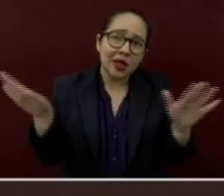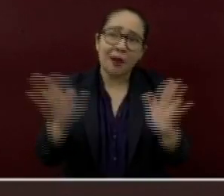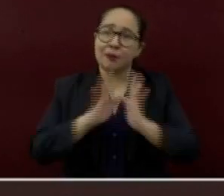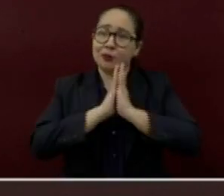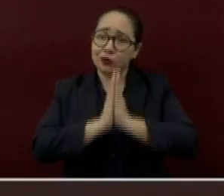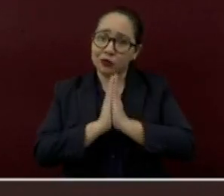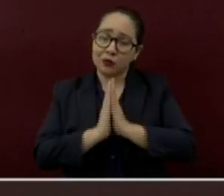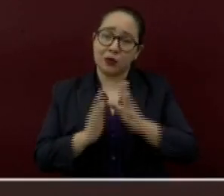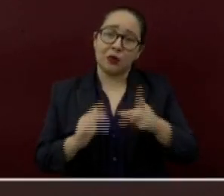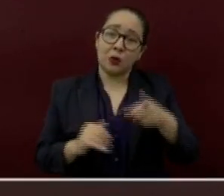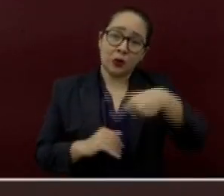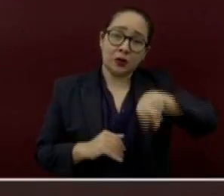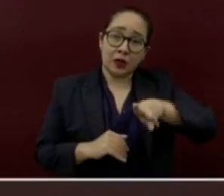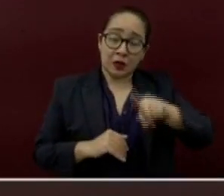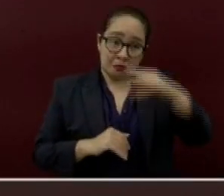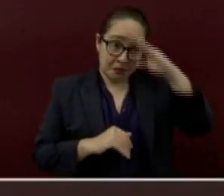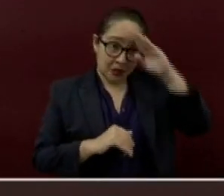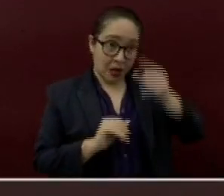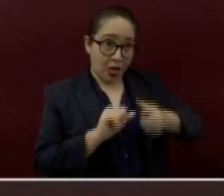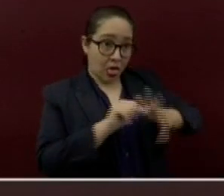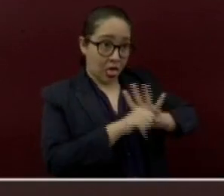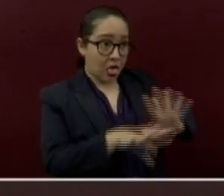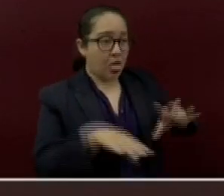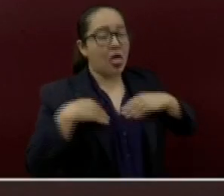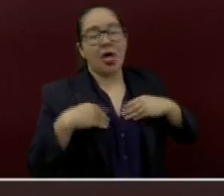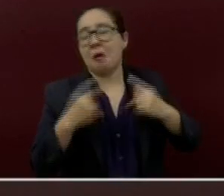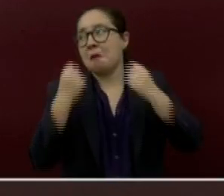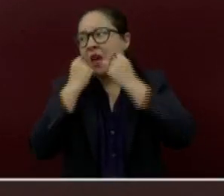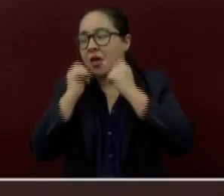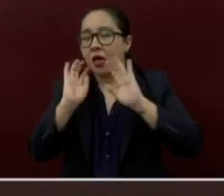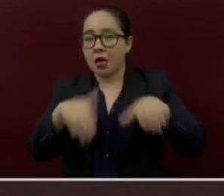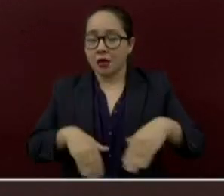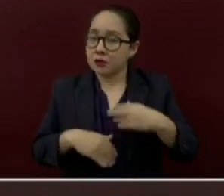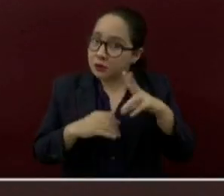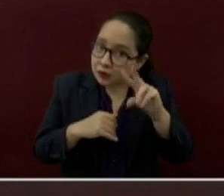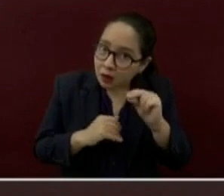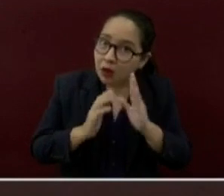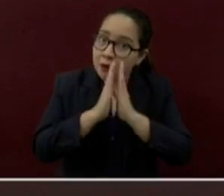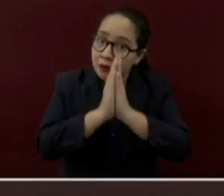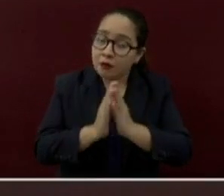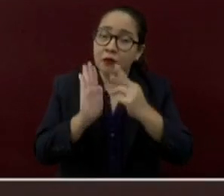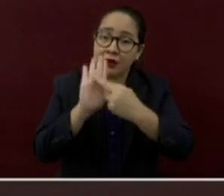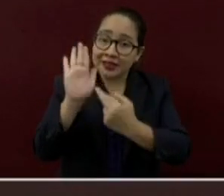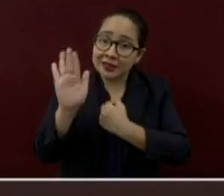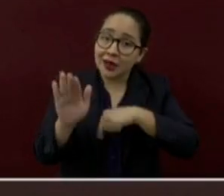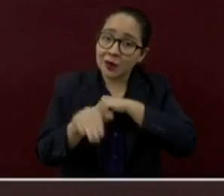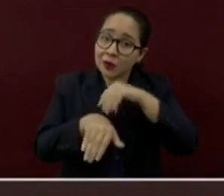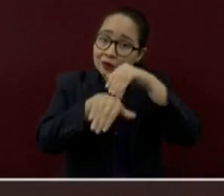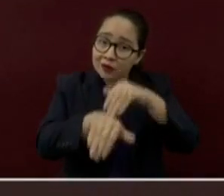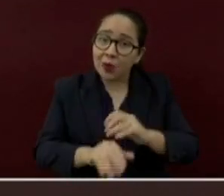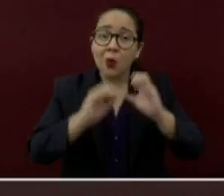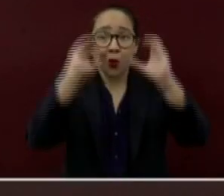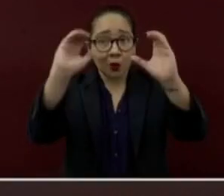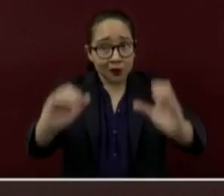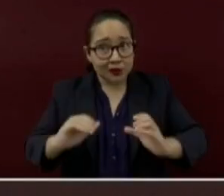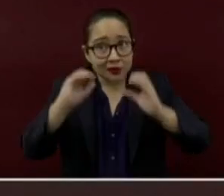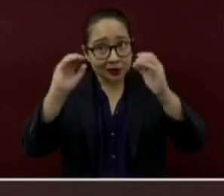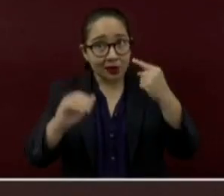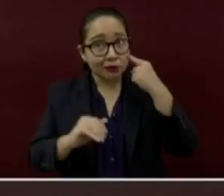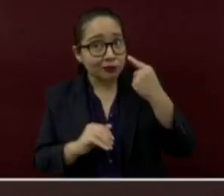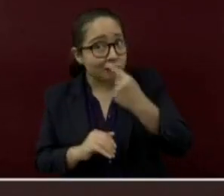no dejen las medidas sanitarias y repetimos insistimos en usted es